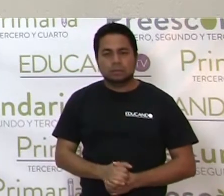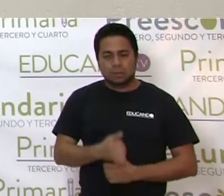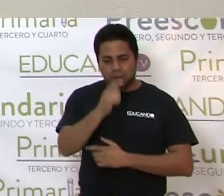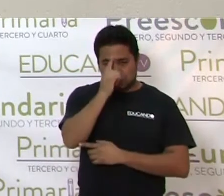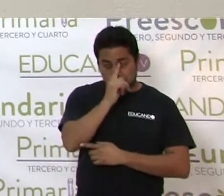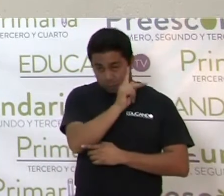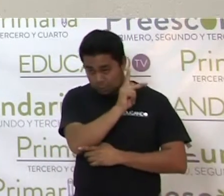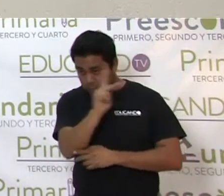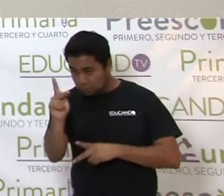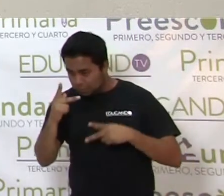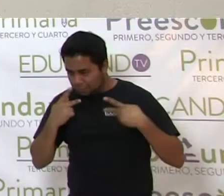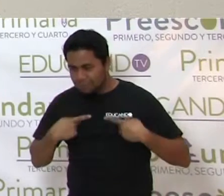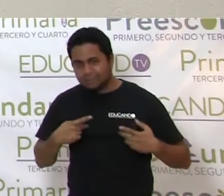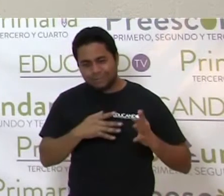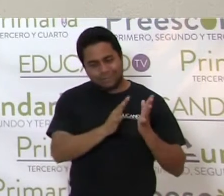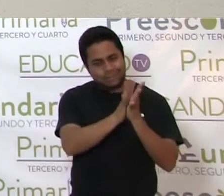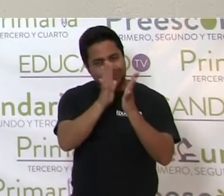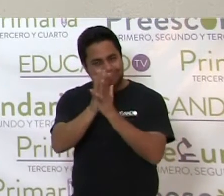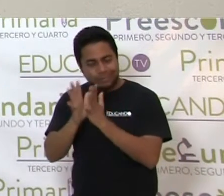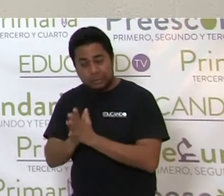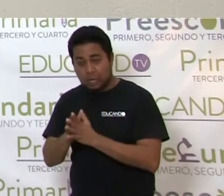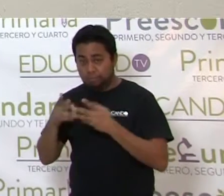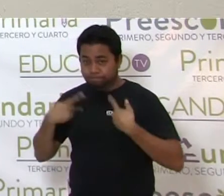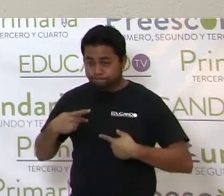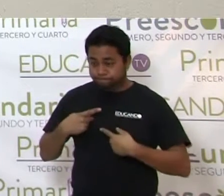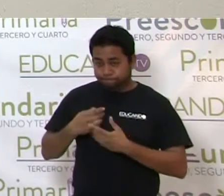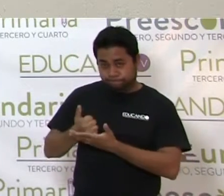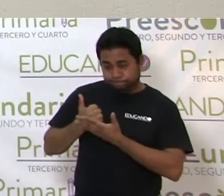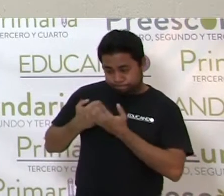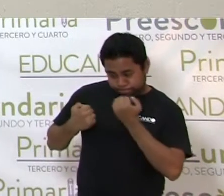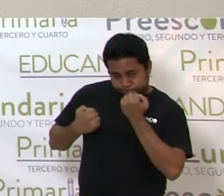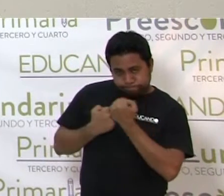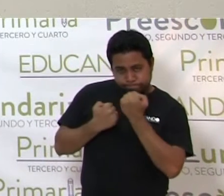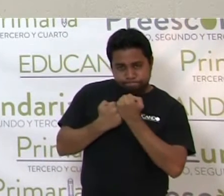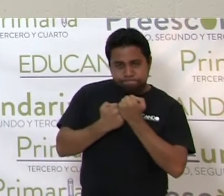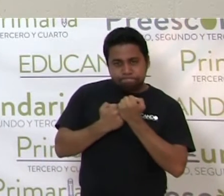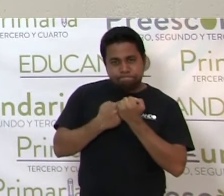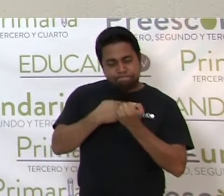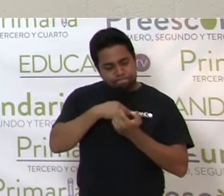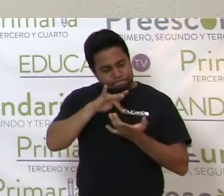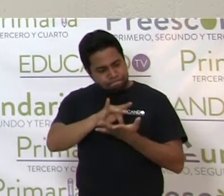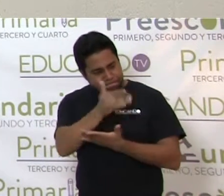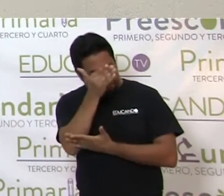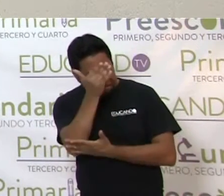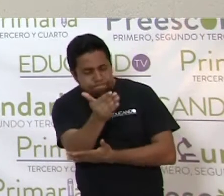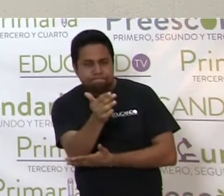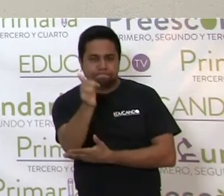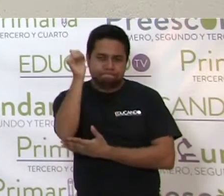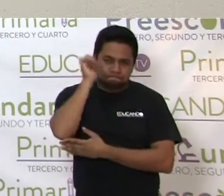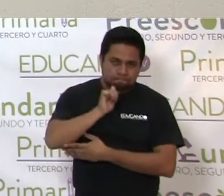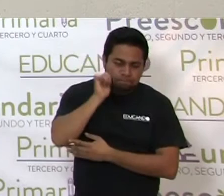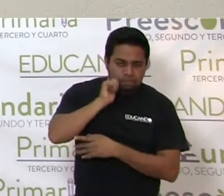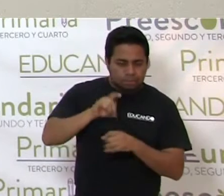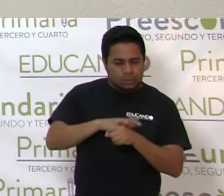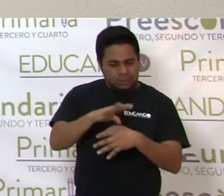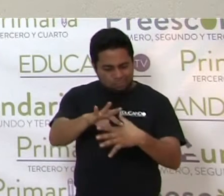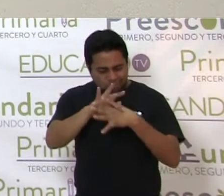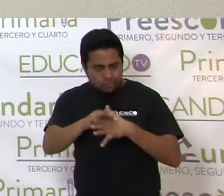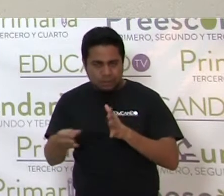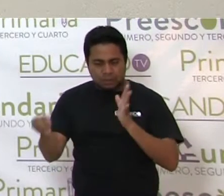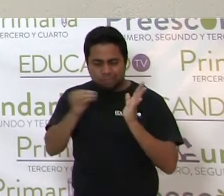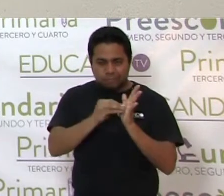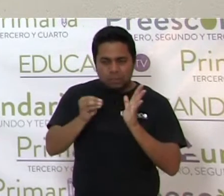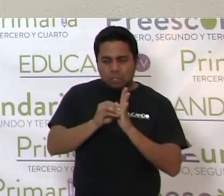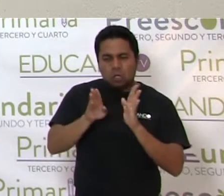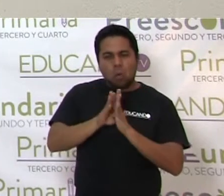los protagonistas y colaboradores va mi gratitud eterna por haber hecho posible que no quedara